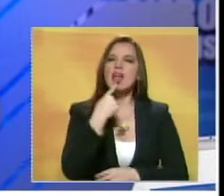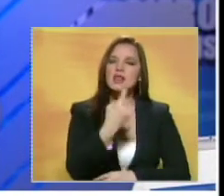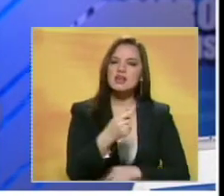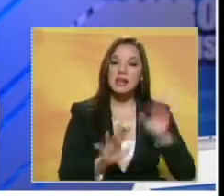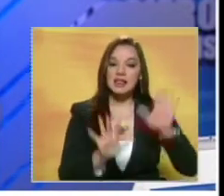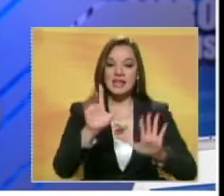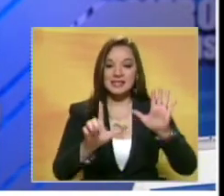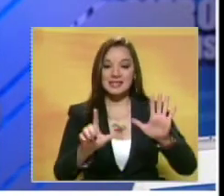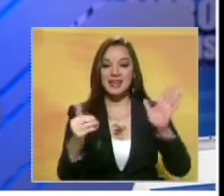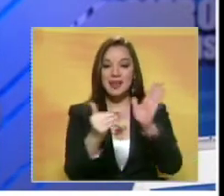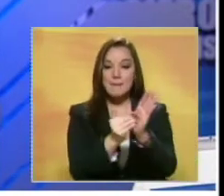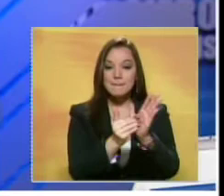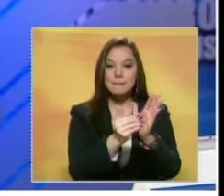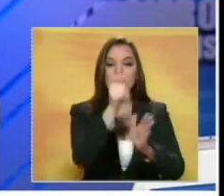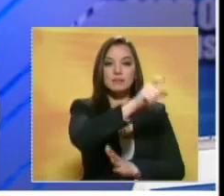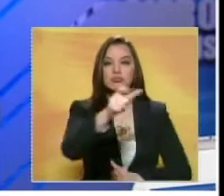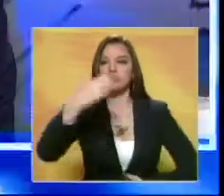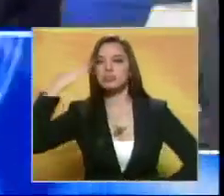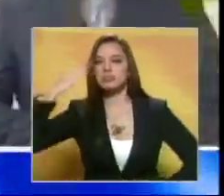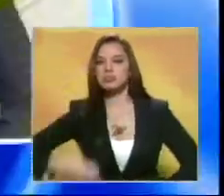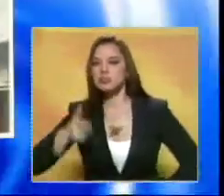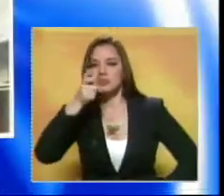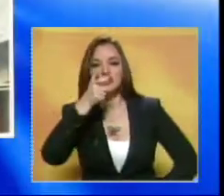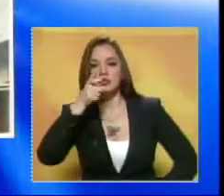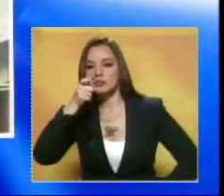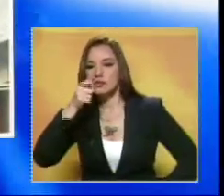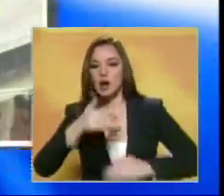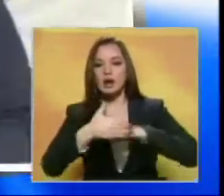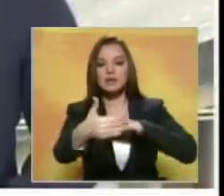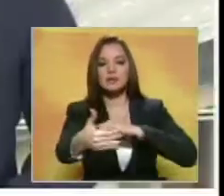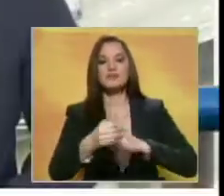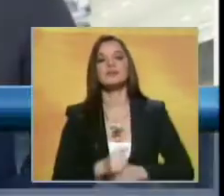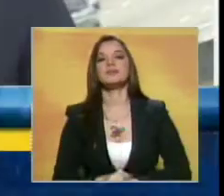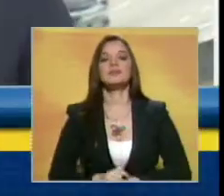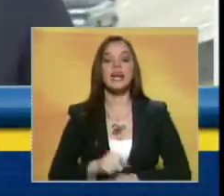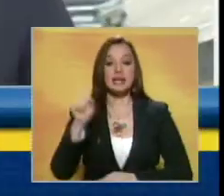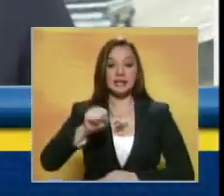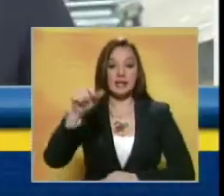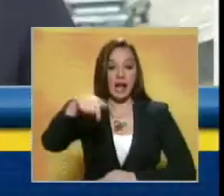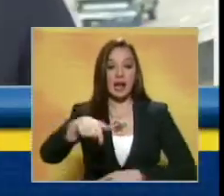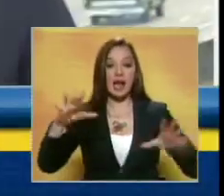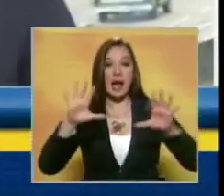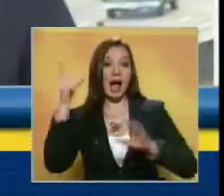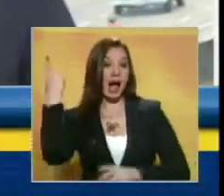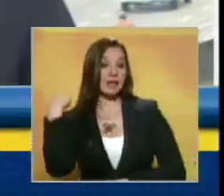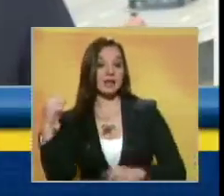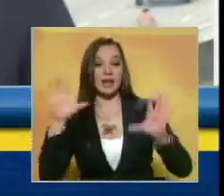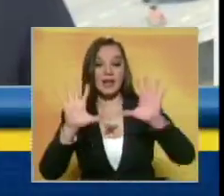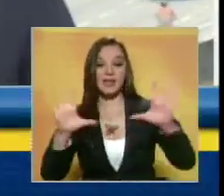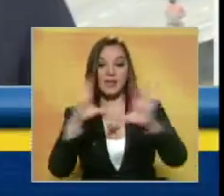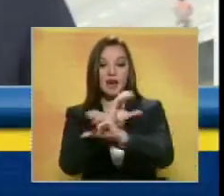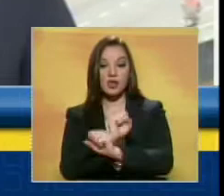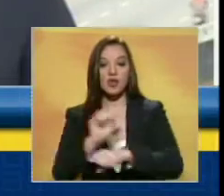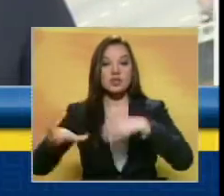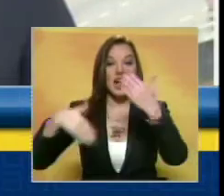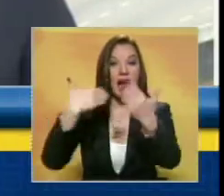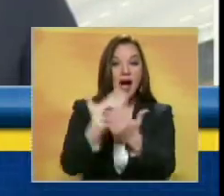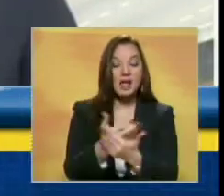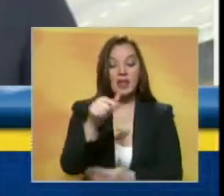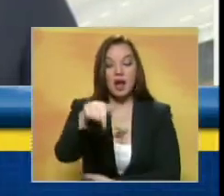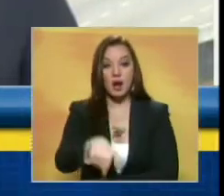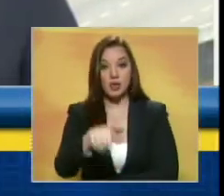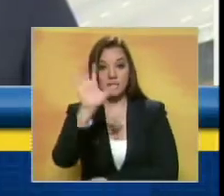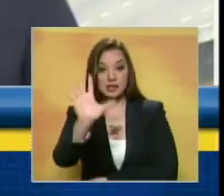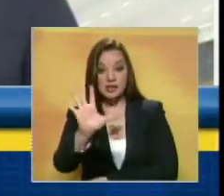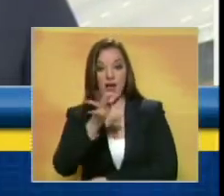17.000 efectivos militares se mantienen en la zona. Sí, gracias. En efecto, desde las 10 de la noche de ayer y hasta las 5 de la mañana de hoy martes